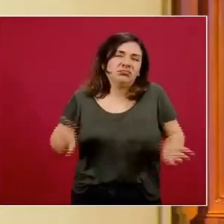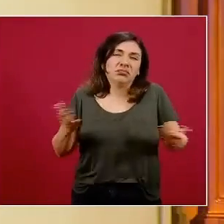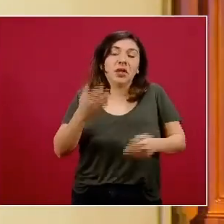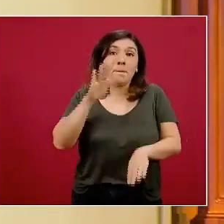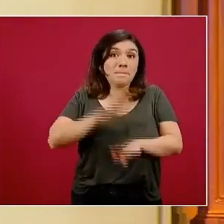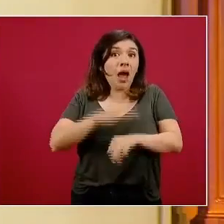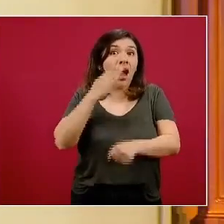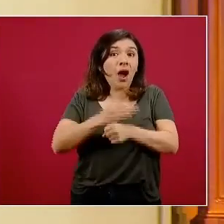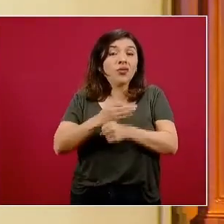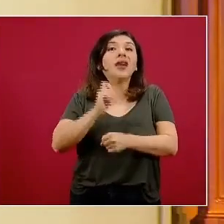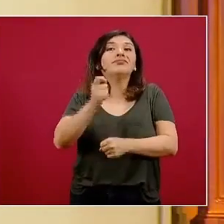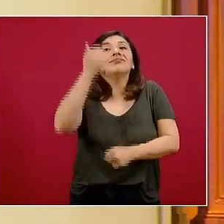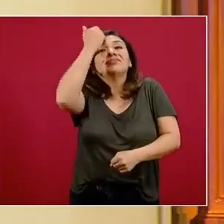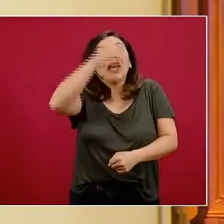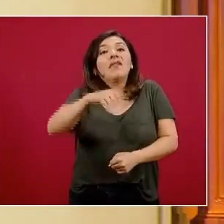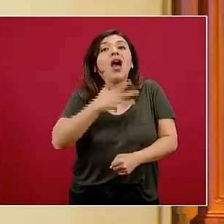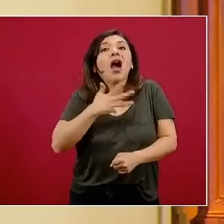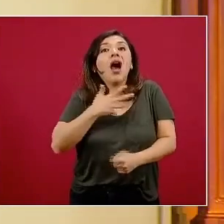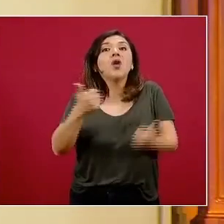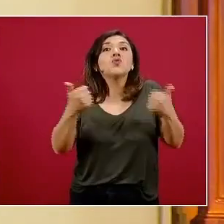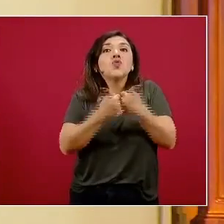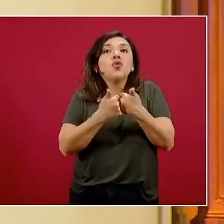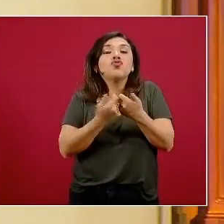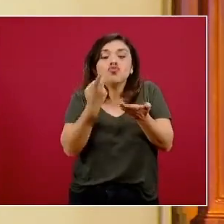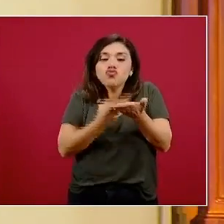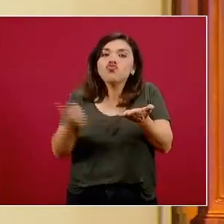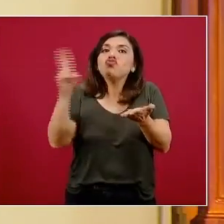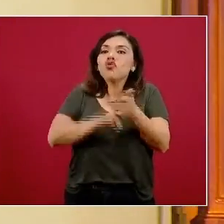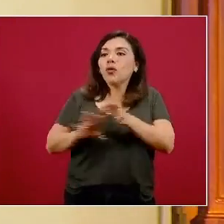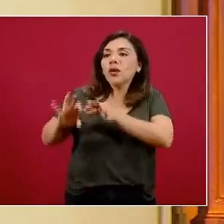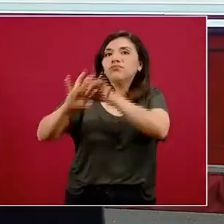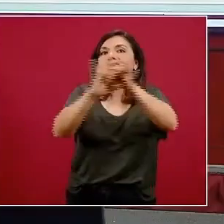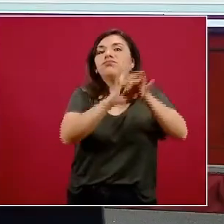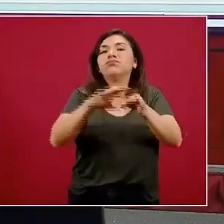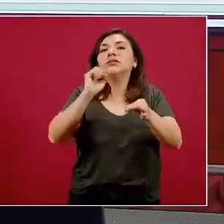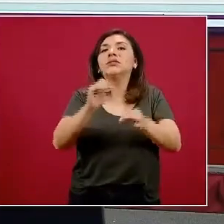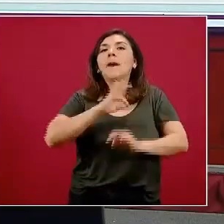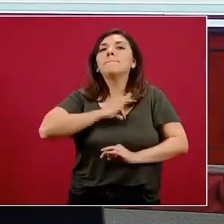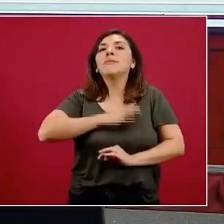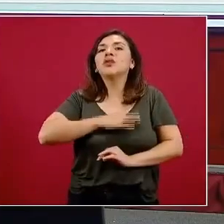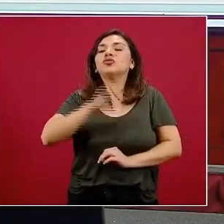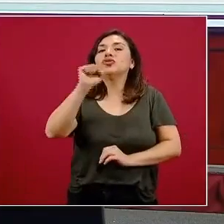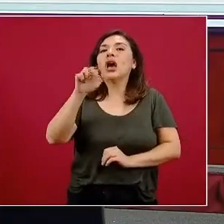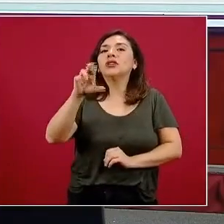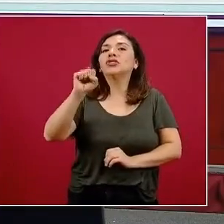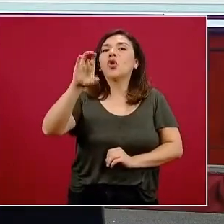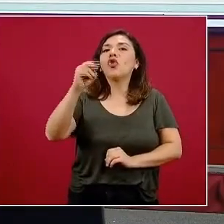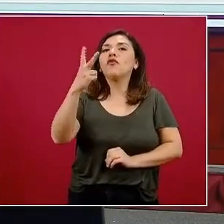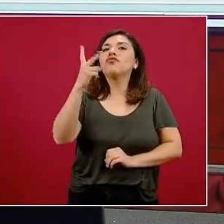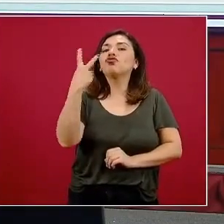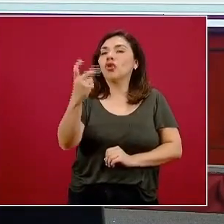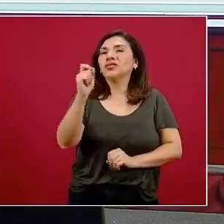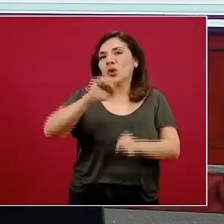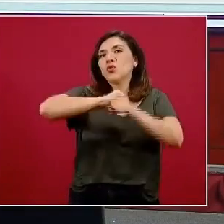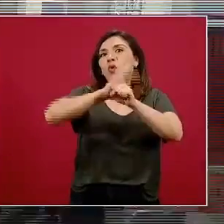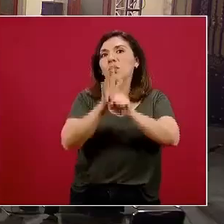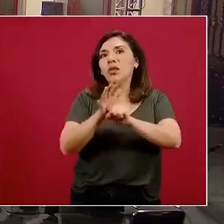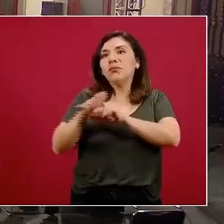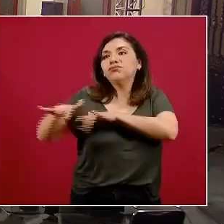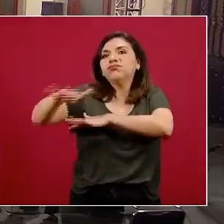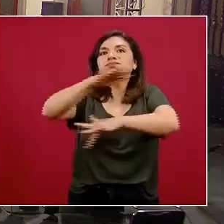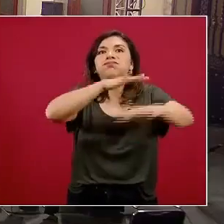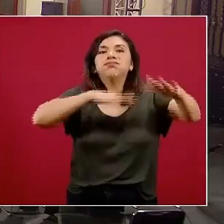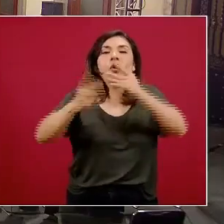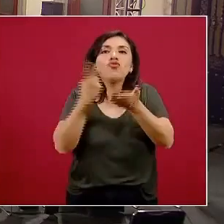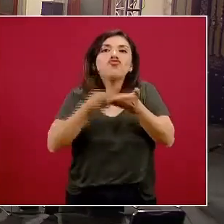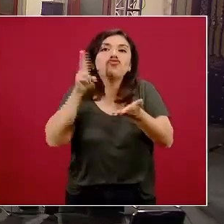manera relevante cuando sabemos que va a cocircular con virus SARS-CoV-2 que produce COVID-19.